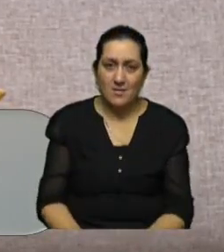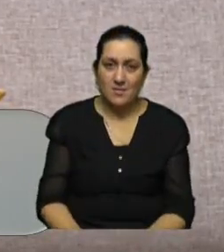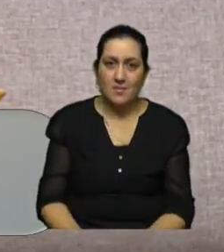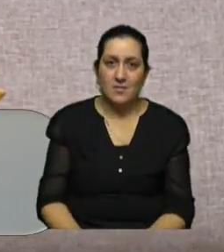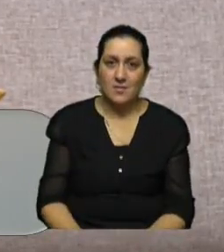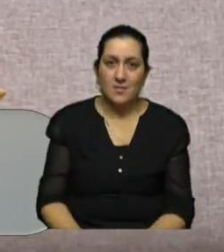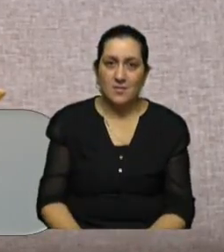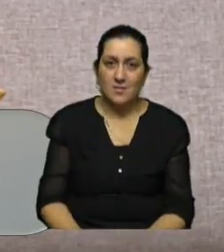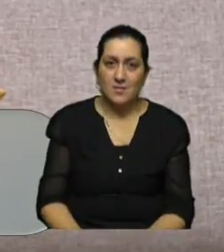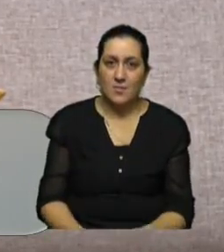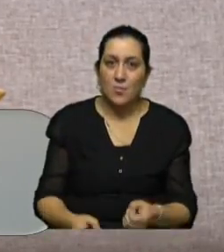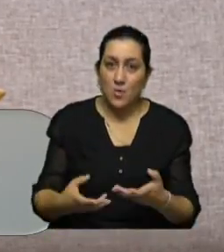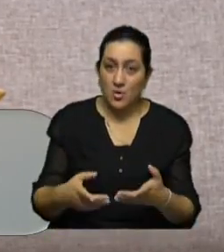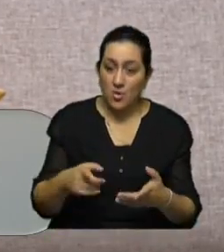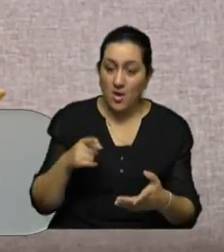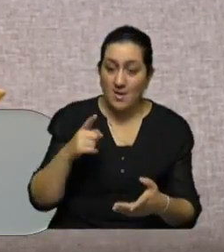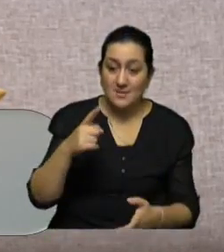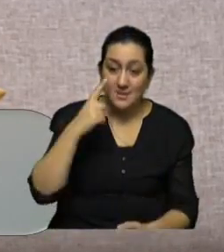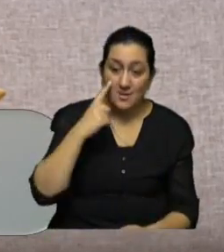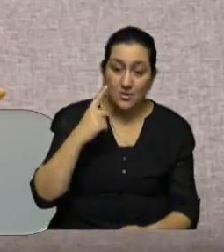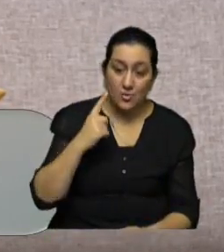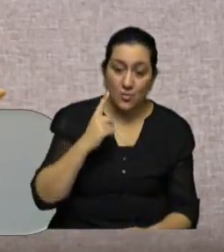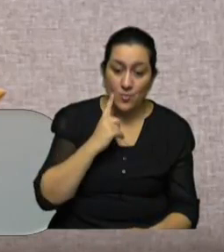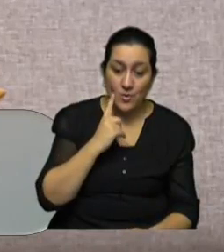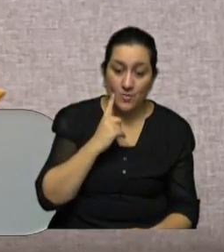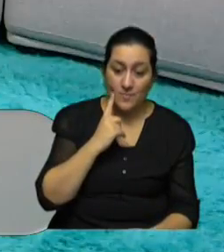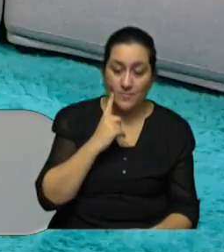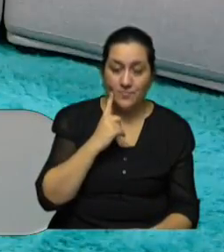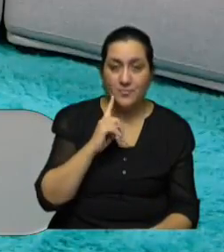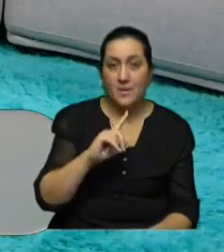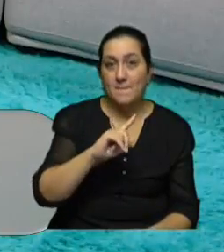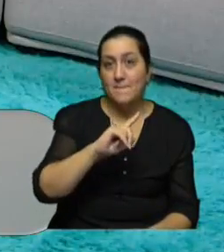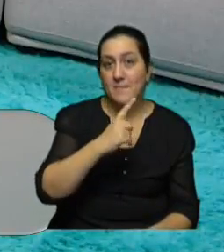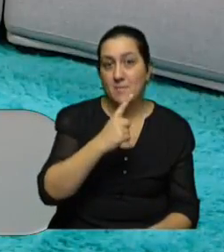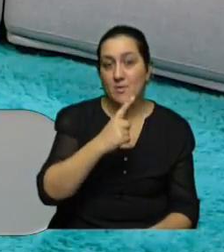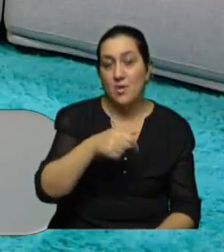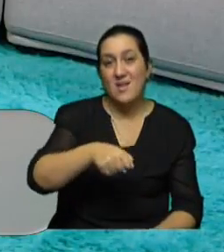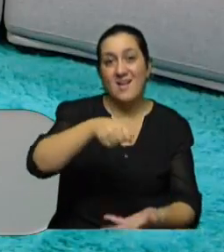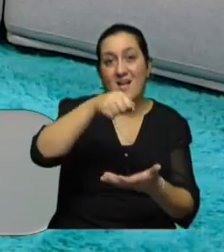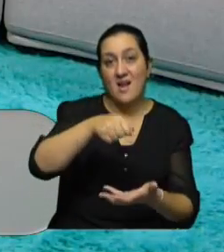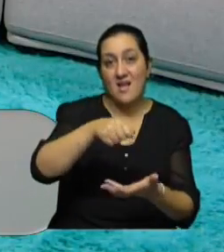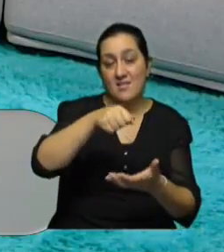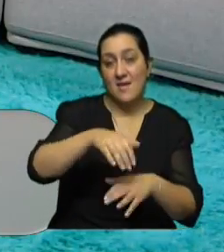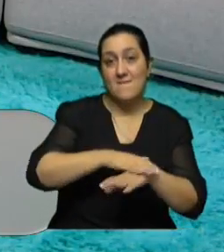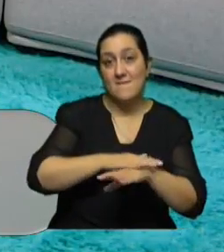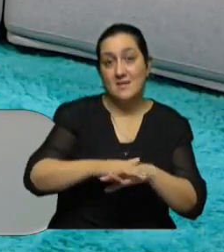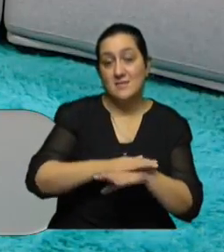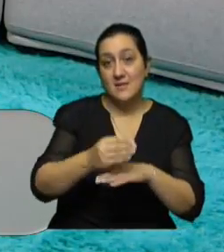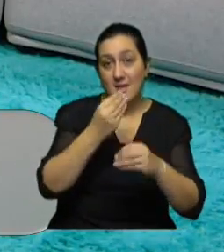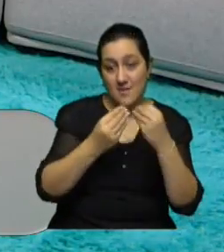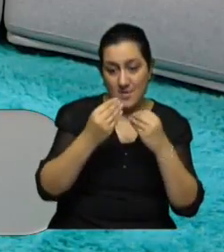Bueno, a ese número se llega a partir de construir primero una canasta básica de alimentos, que